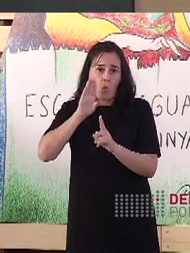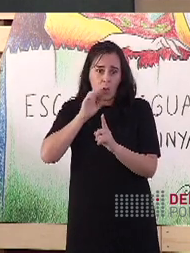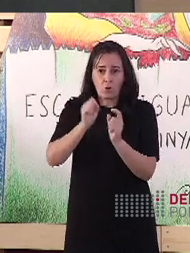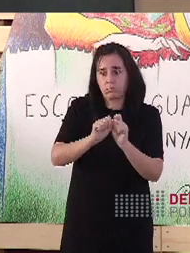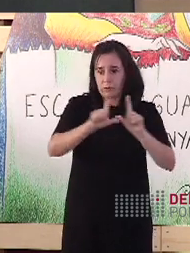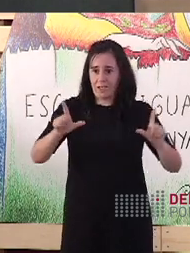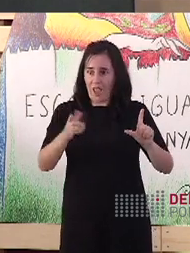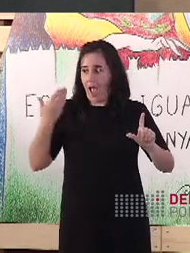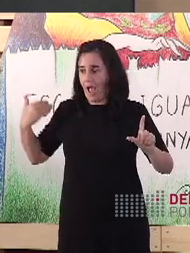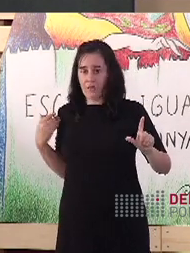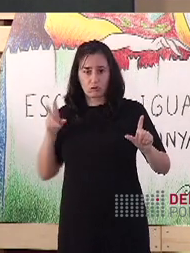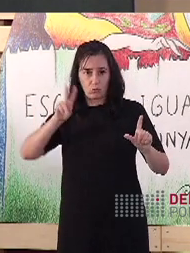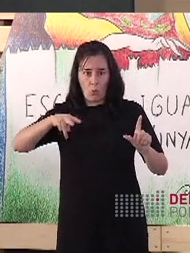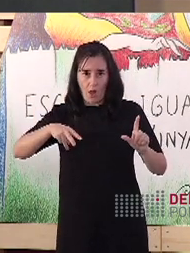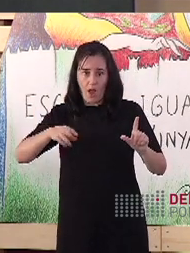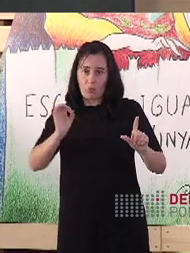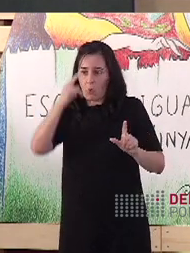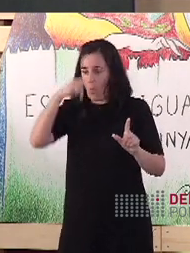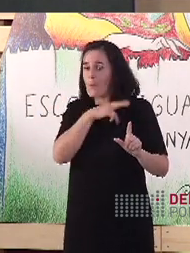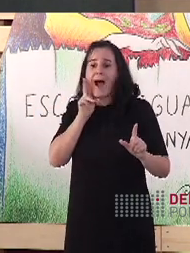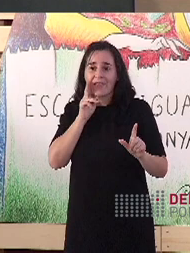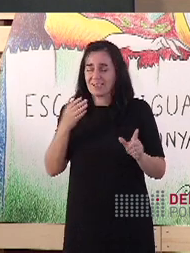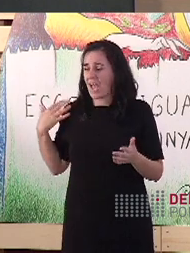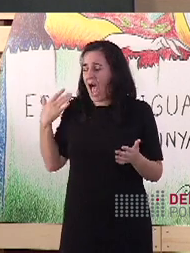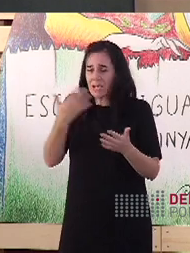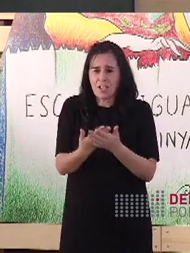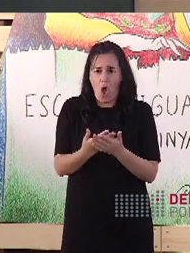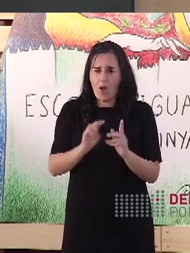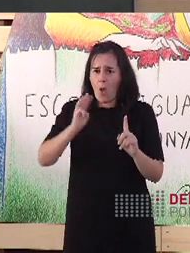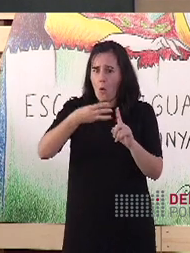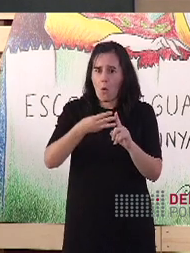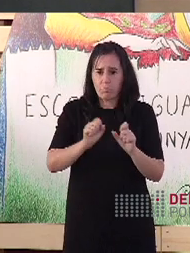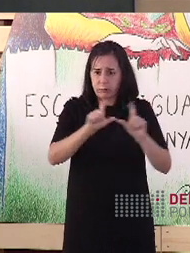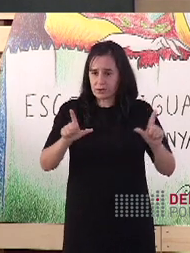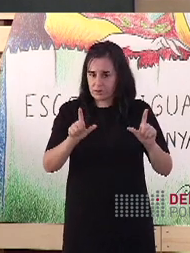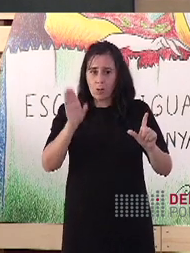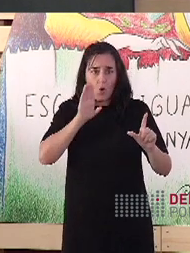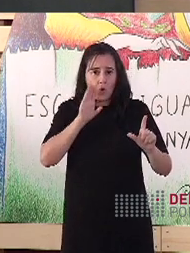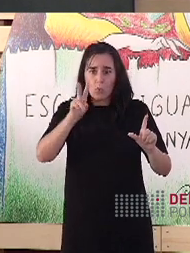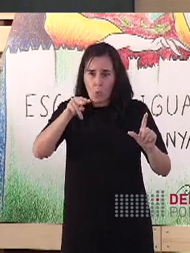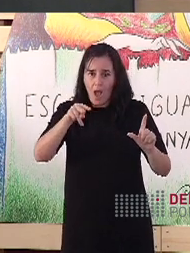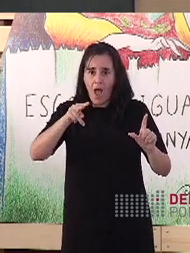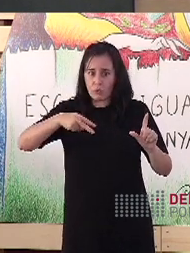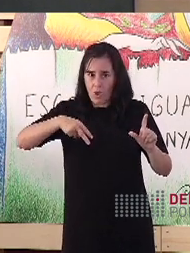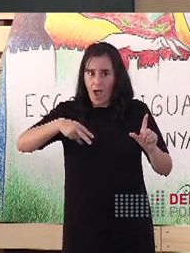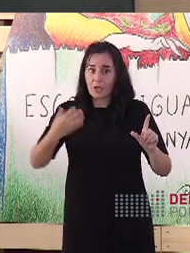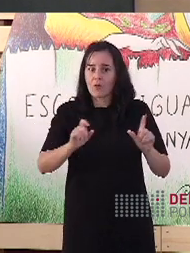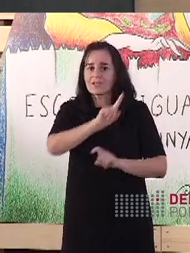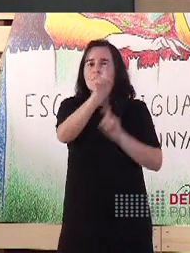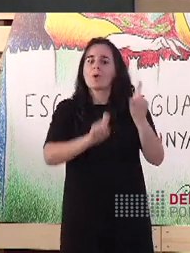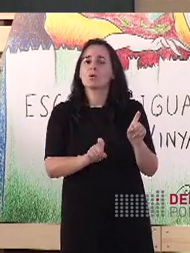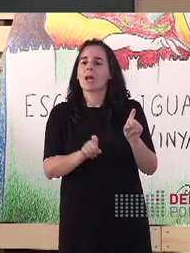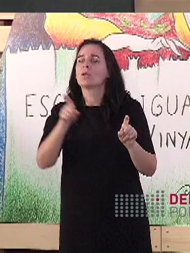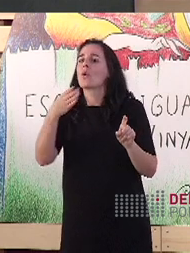se ha abierto una página pornográfica, si el padre o la madre no han abierto la página pornográfica, al niño le va a salir. ¿Eres mayor de 18 años? ¿Sí?